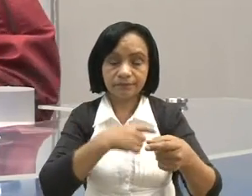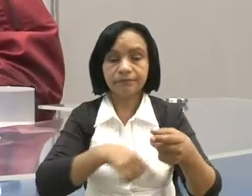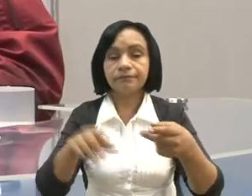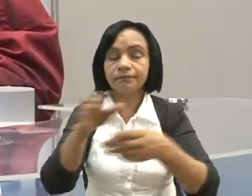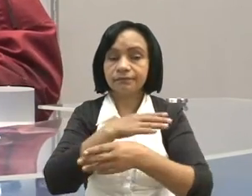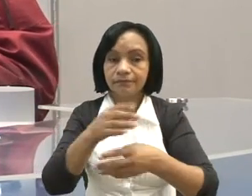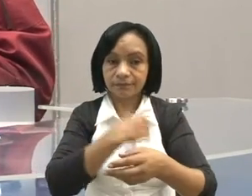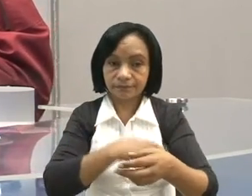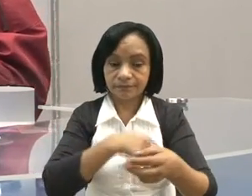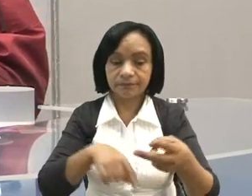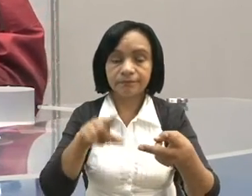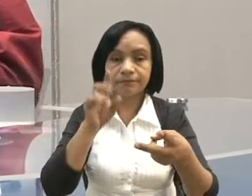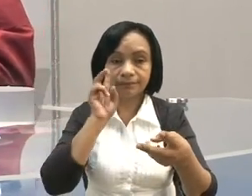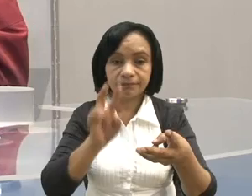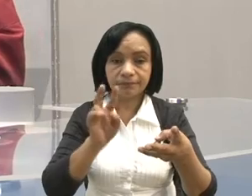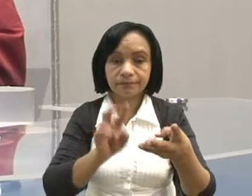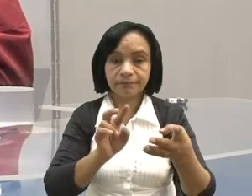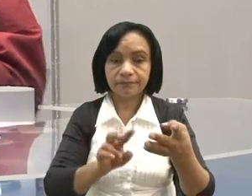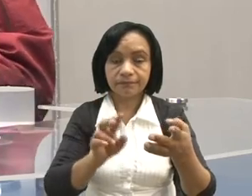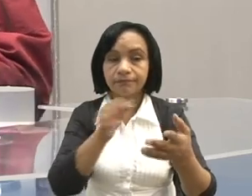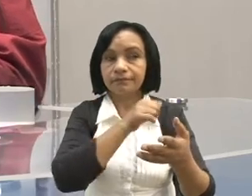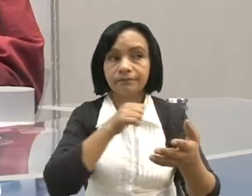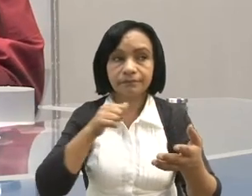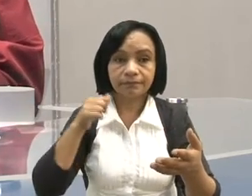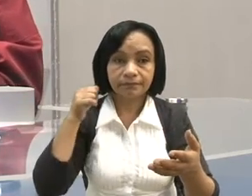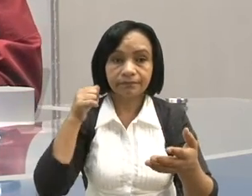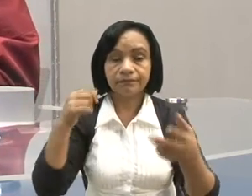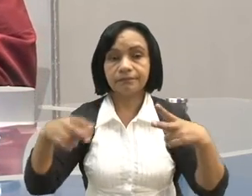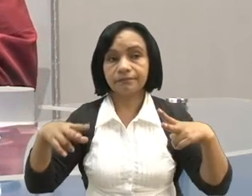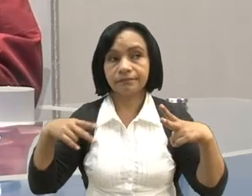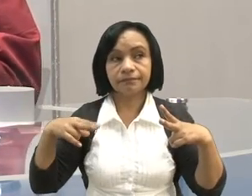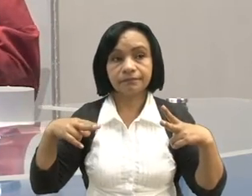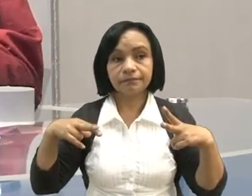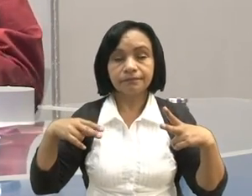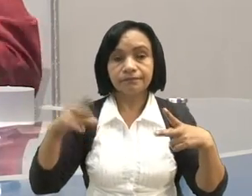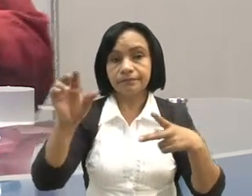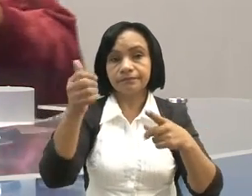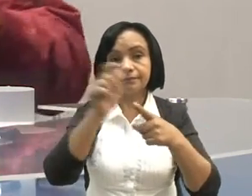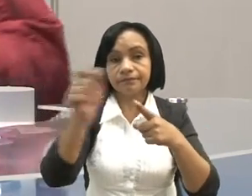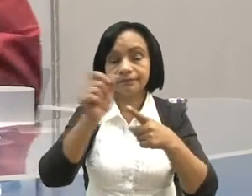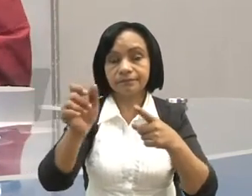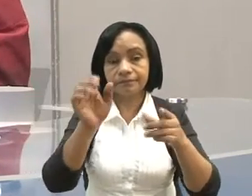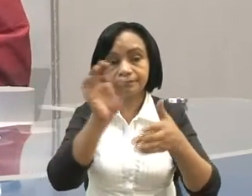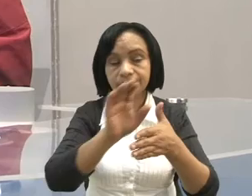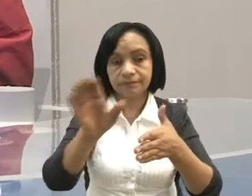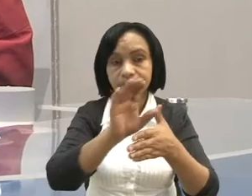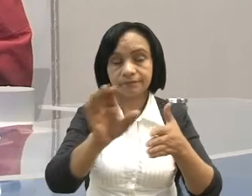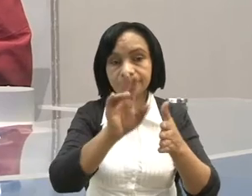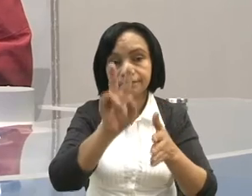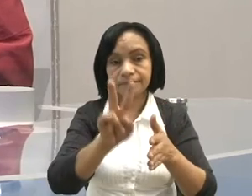extraacadémicas, tenemos que mirar ahí lo que son el periodo de exámenes, las vacaciones, intersemestrales. Entonces el calendario